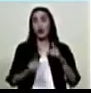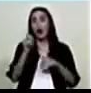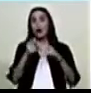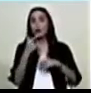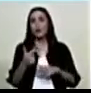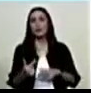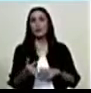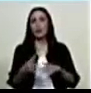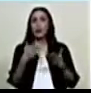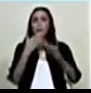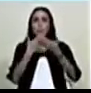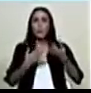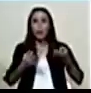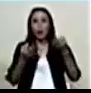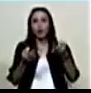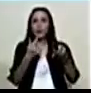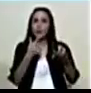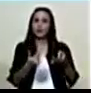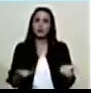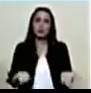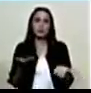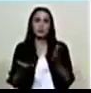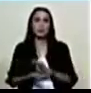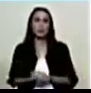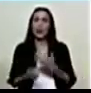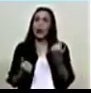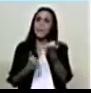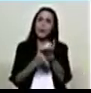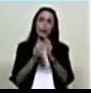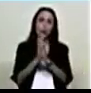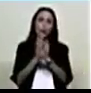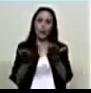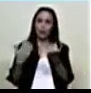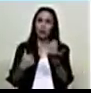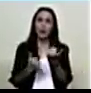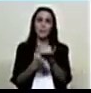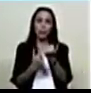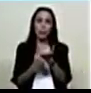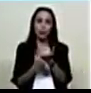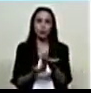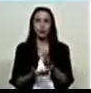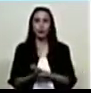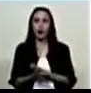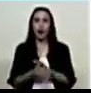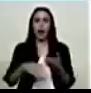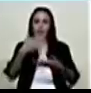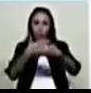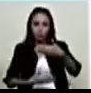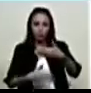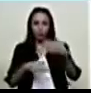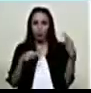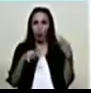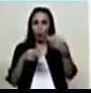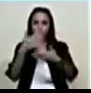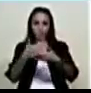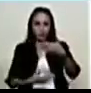haga una jornada de apoyo al documento de Santo Domingo, al documento de